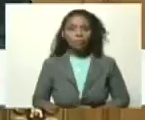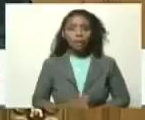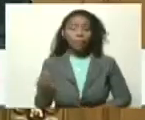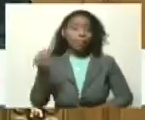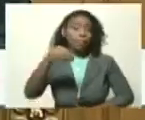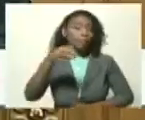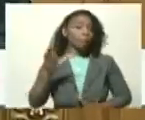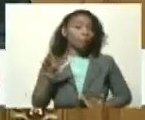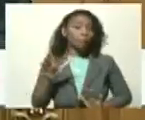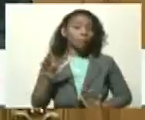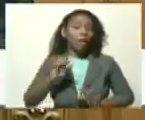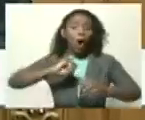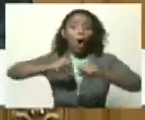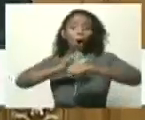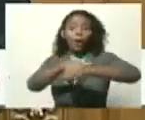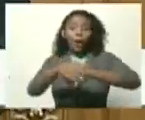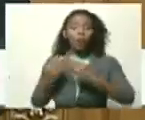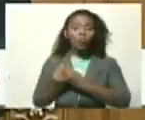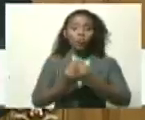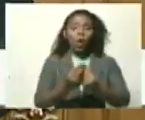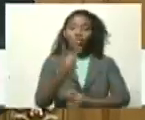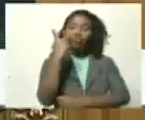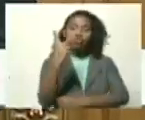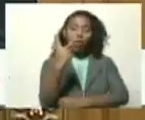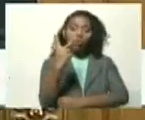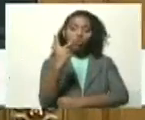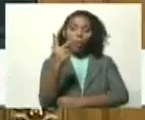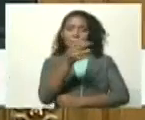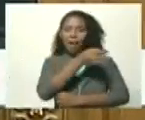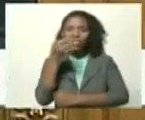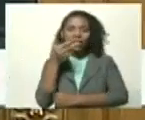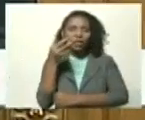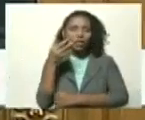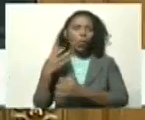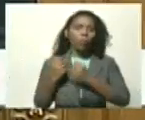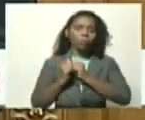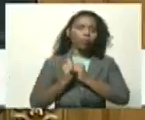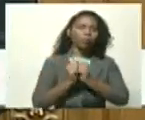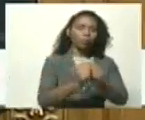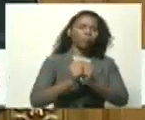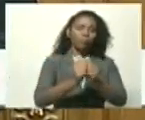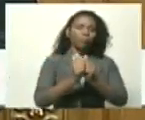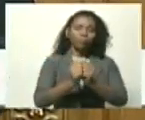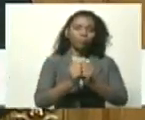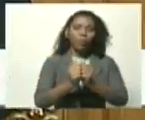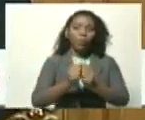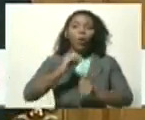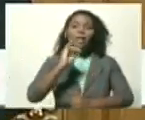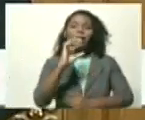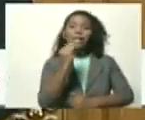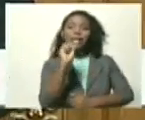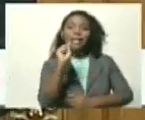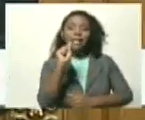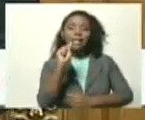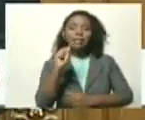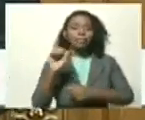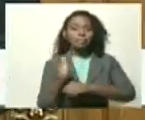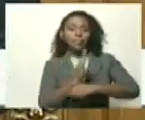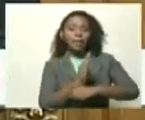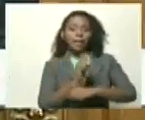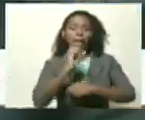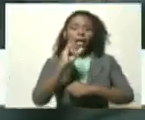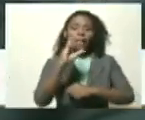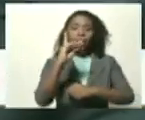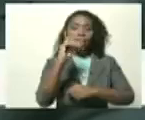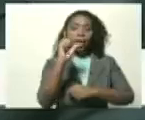Además, Jorge estuvo acompañado por dos extraordinarios compañeros, por Iris Valera y por Didalco Bolívar.